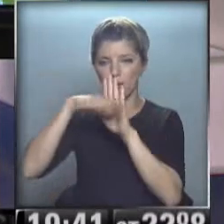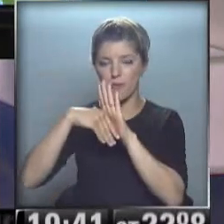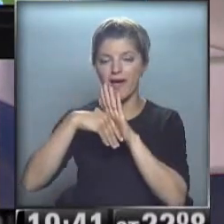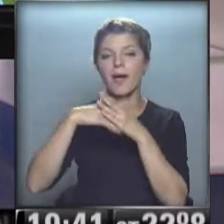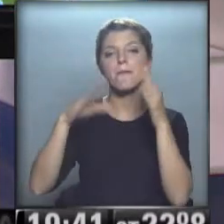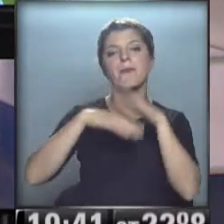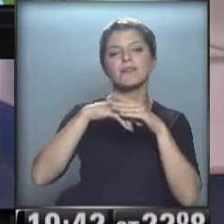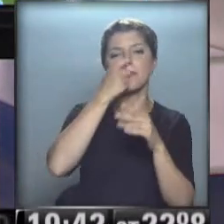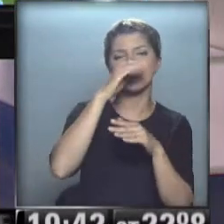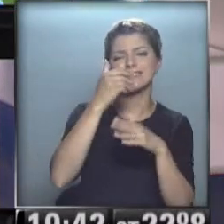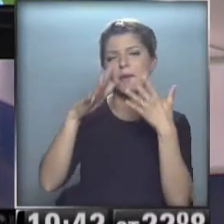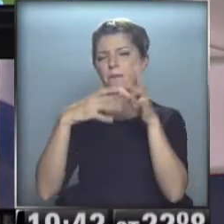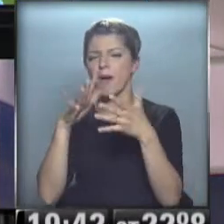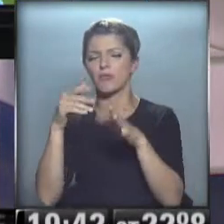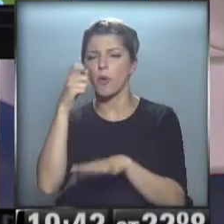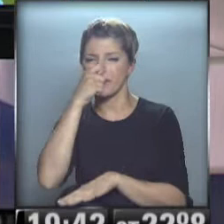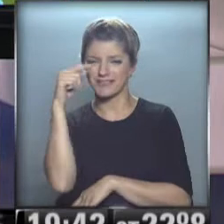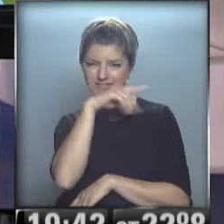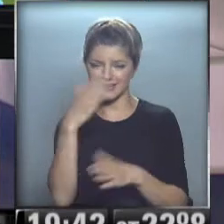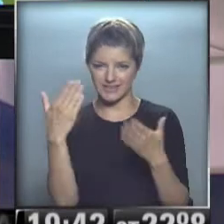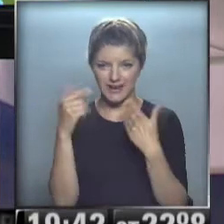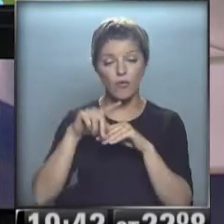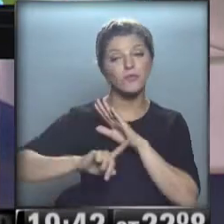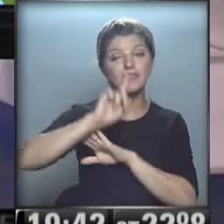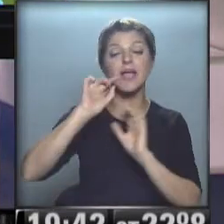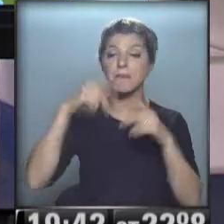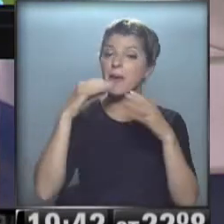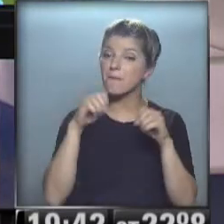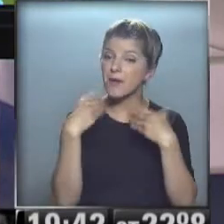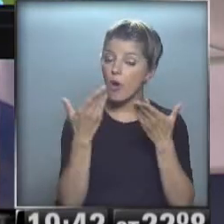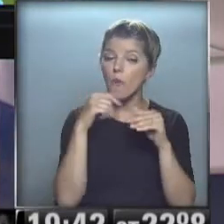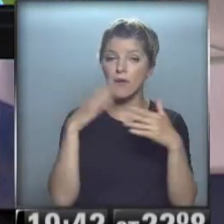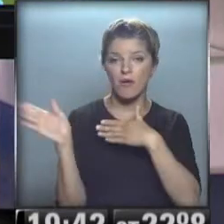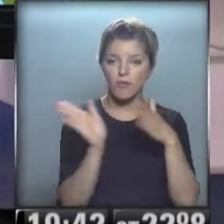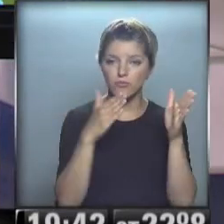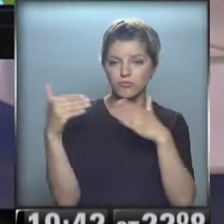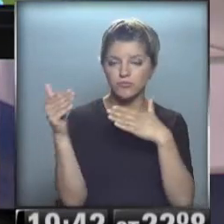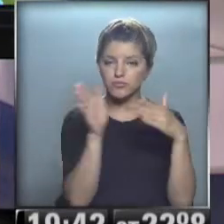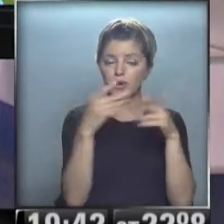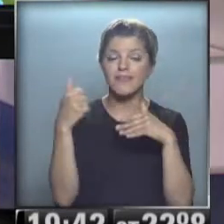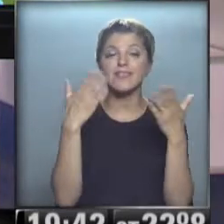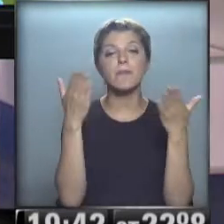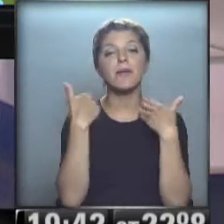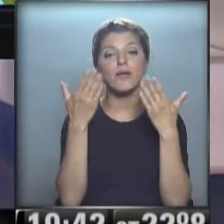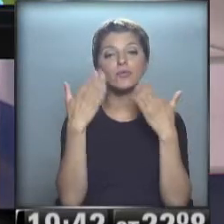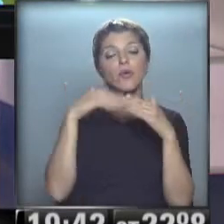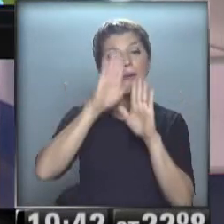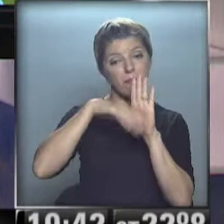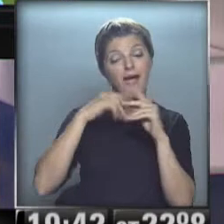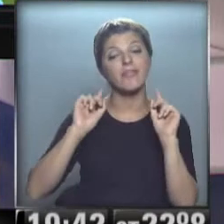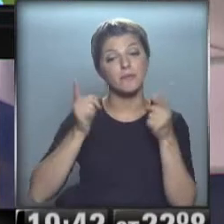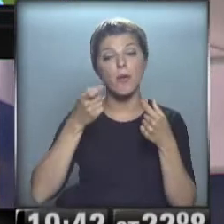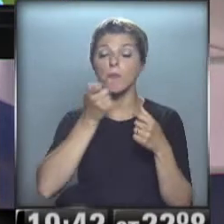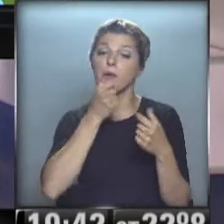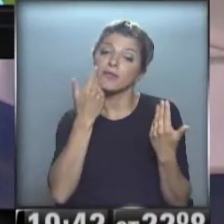En el noroeste argentino, aquí también mejora el tiempo. Vientos leves del sector sur, luego direcciones variables, con temperaturas en descenso también. Si